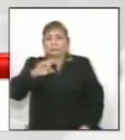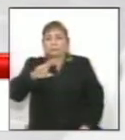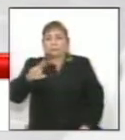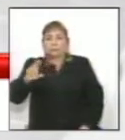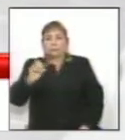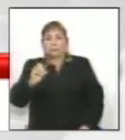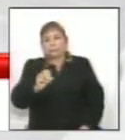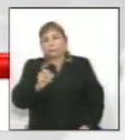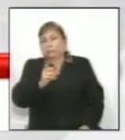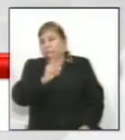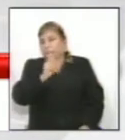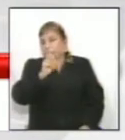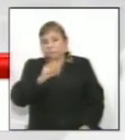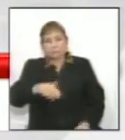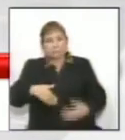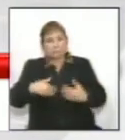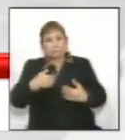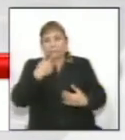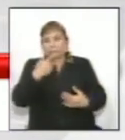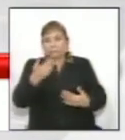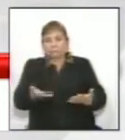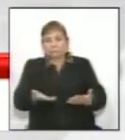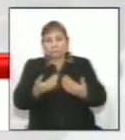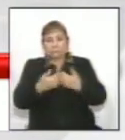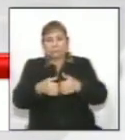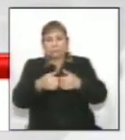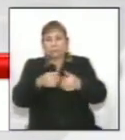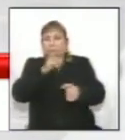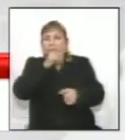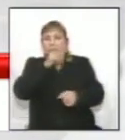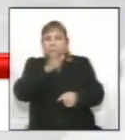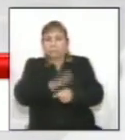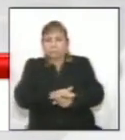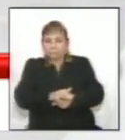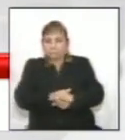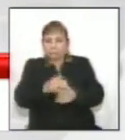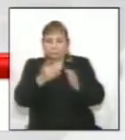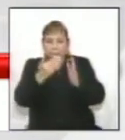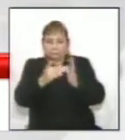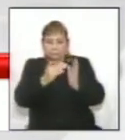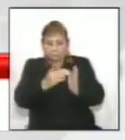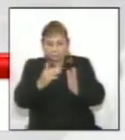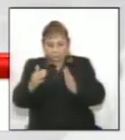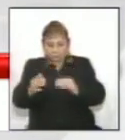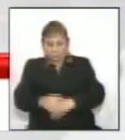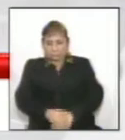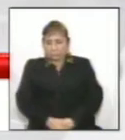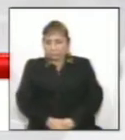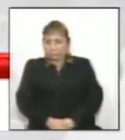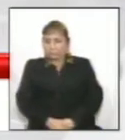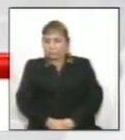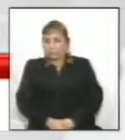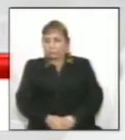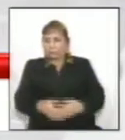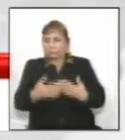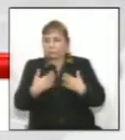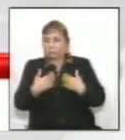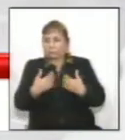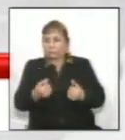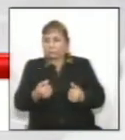ser, señor presidente, que esta empresa no cumpla con los protocolos de sobre salubridad de